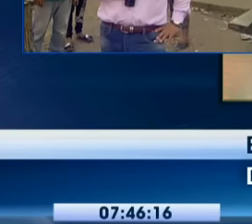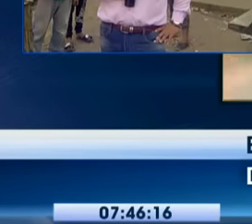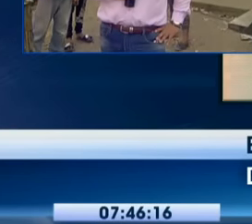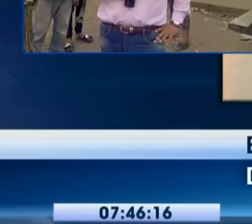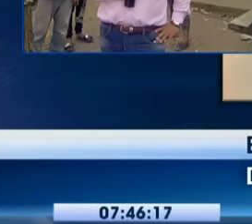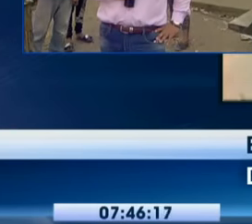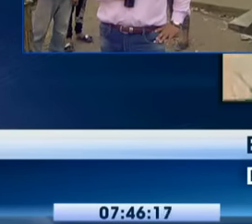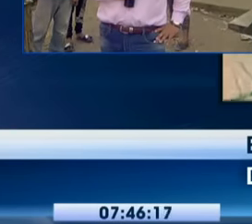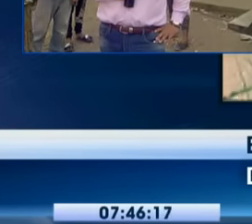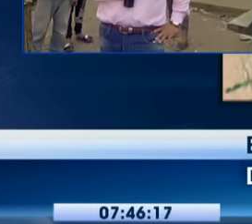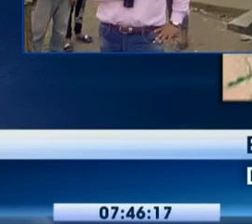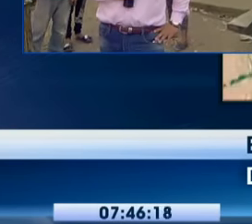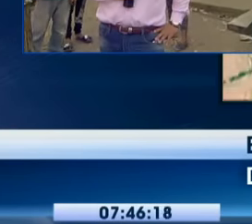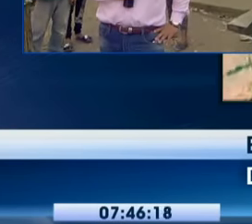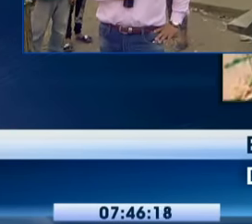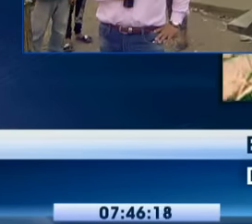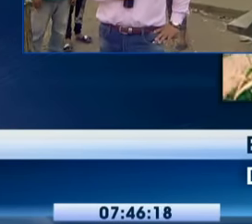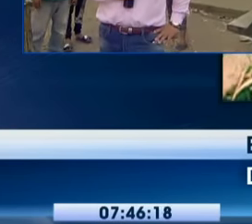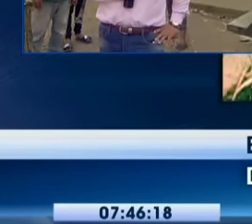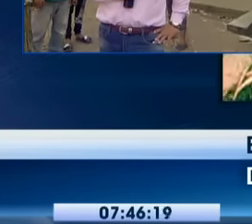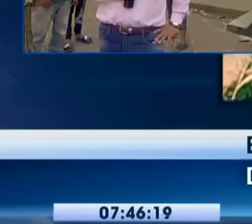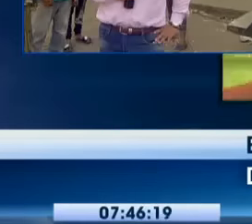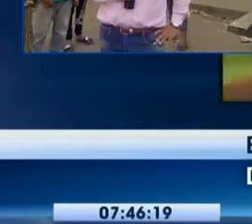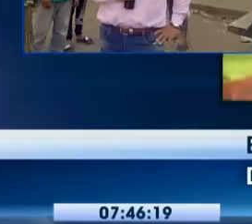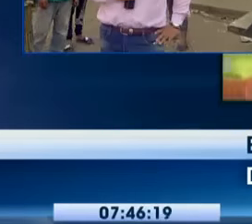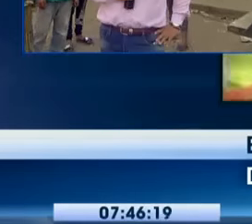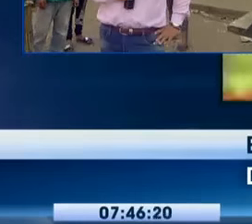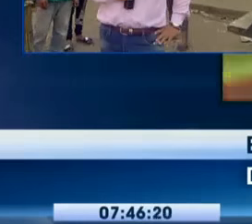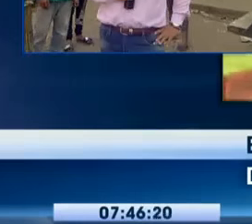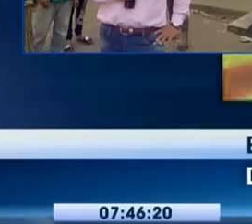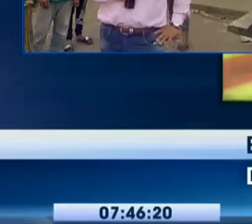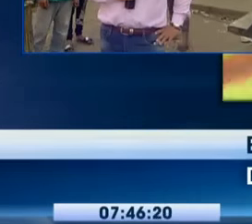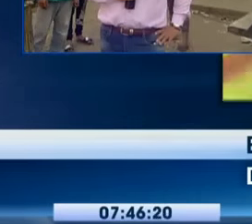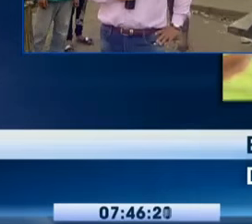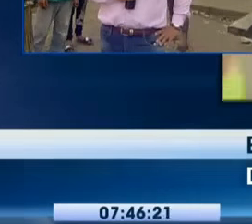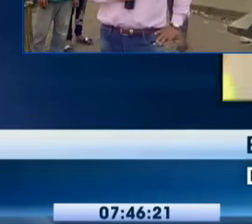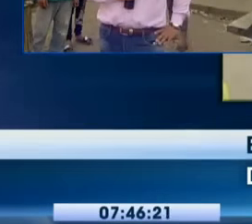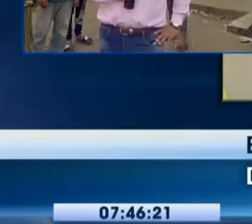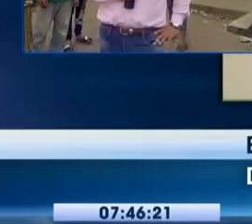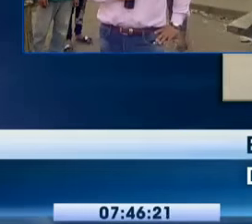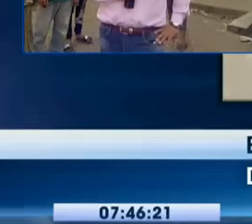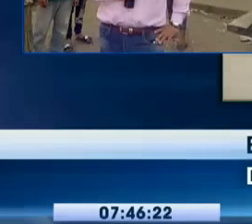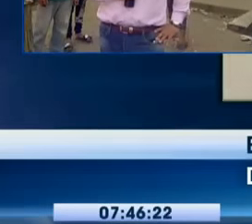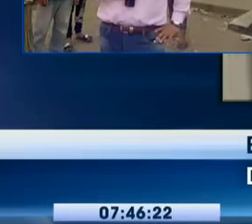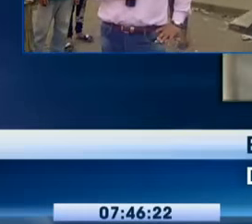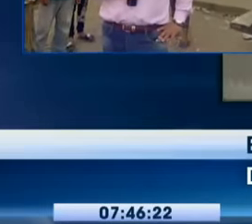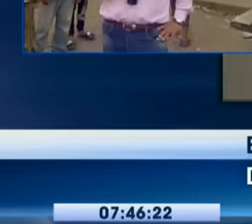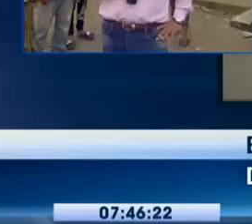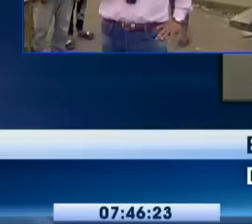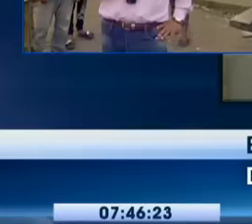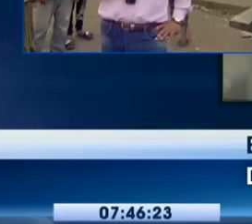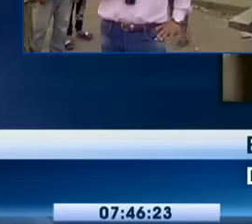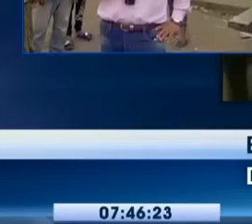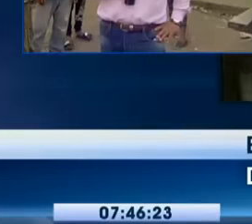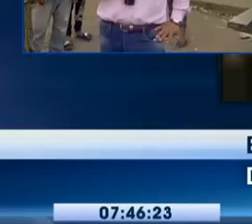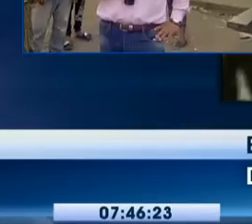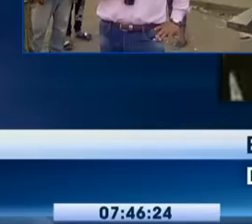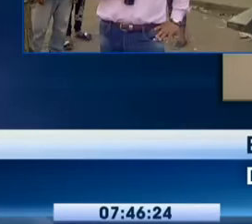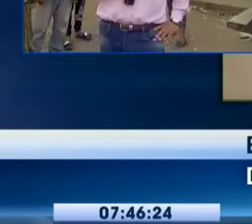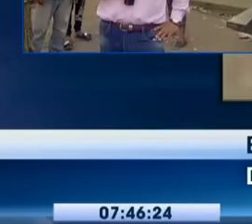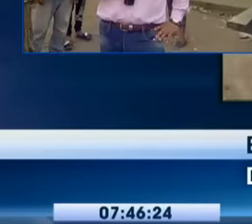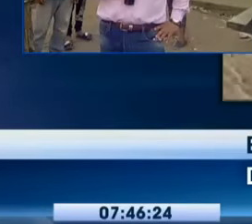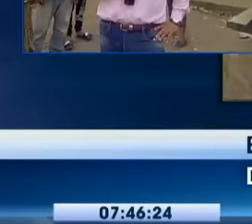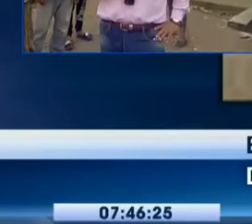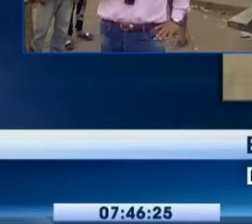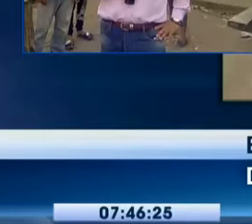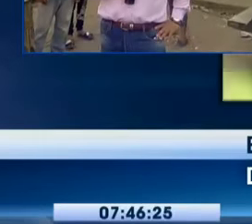digo, ni juez, ni fiscal, ni investigador, pero eso es preconcebido. No tiene nombre. Maniatarlo,